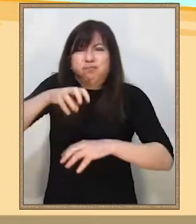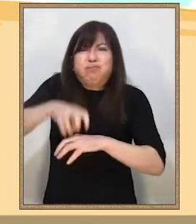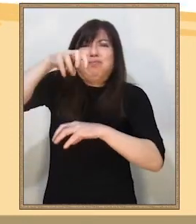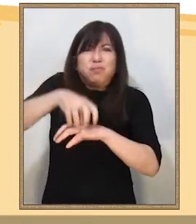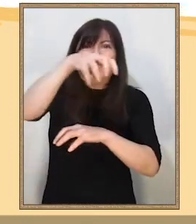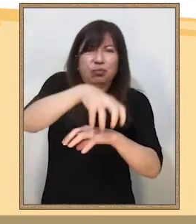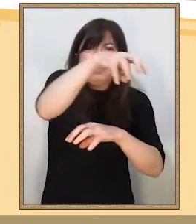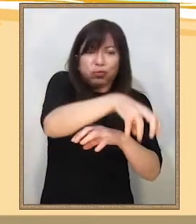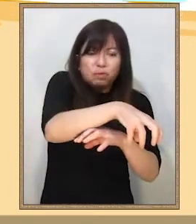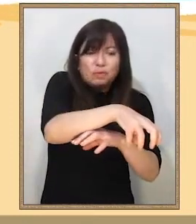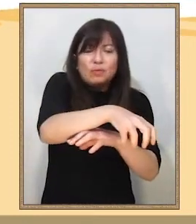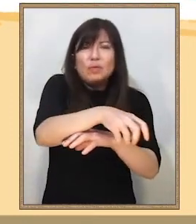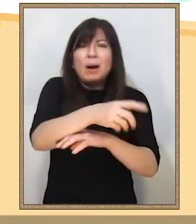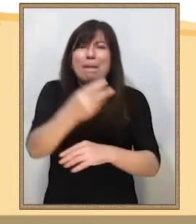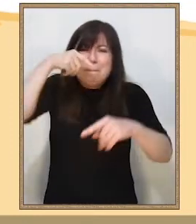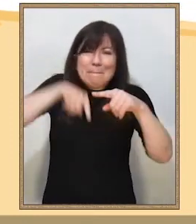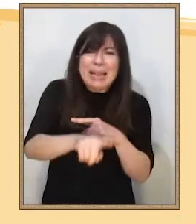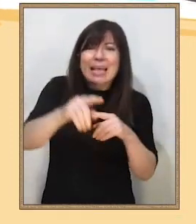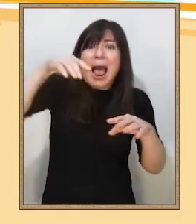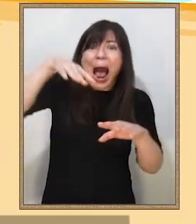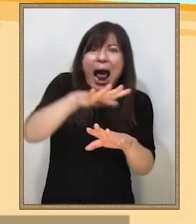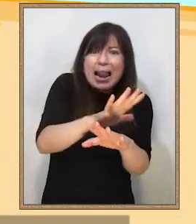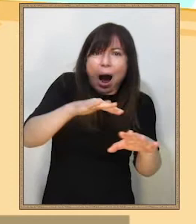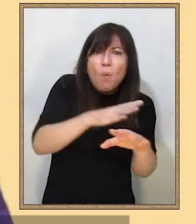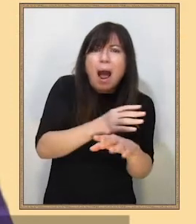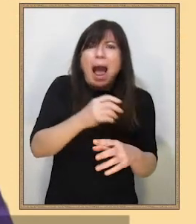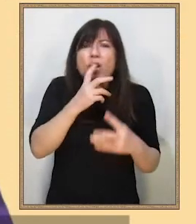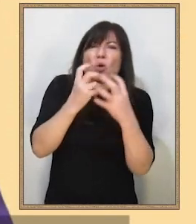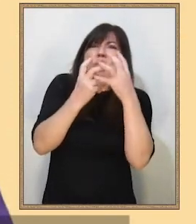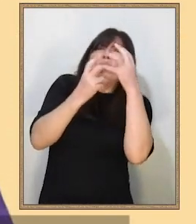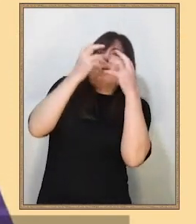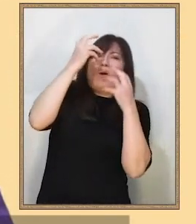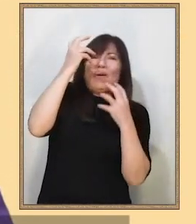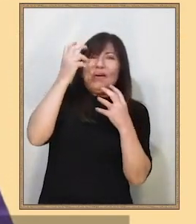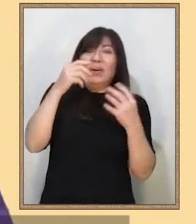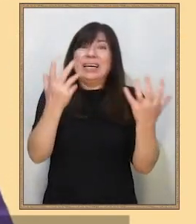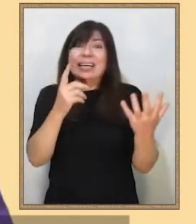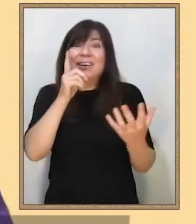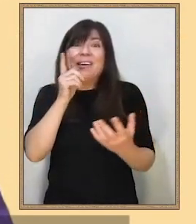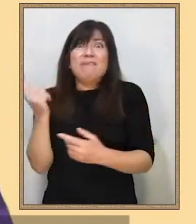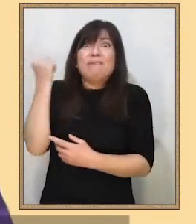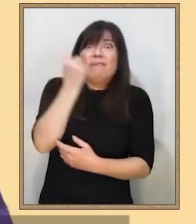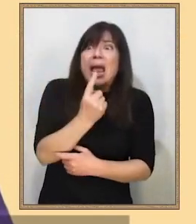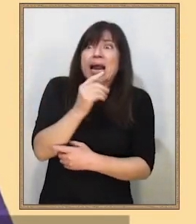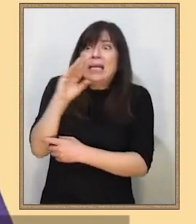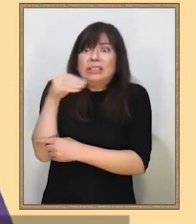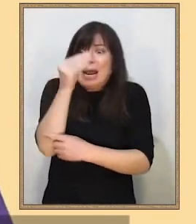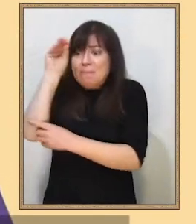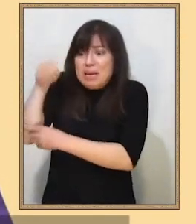se mete al agua. Glu, glu, glu, glu, glu. Y viene una serpiente,